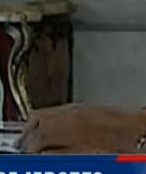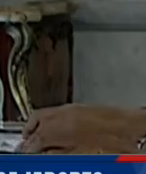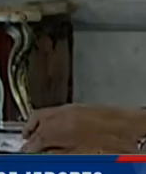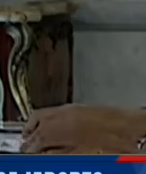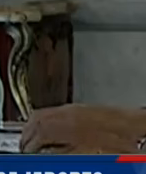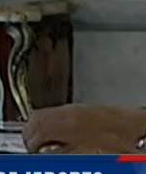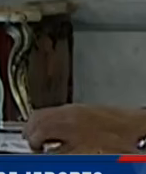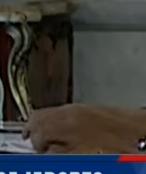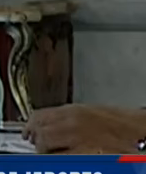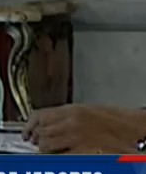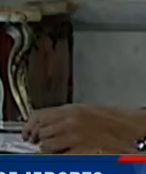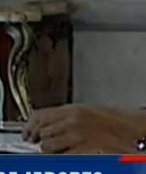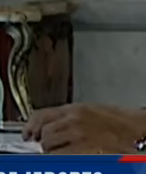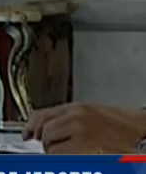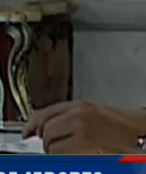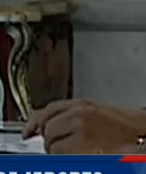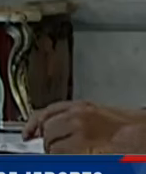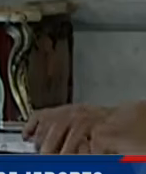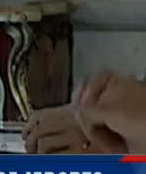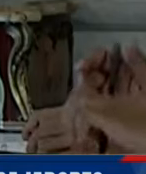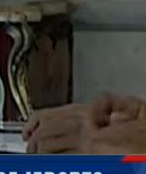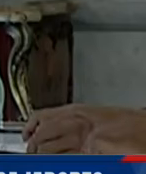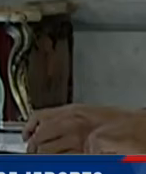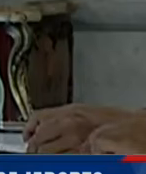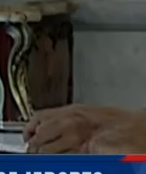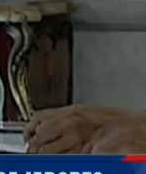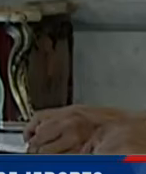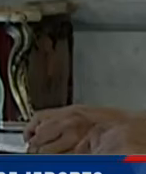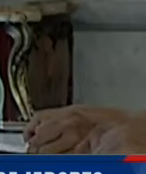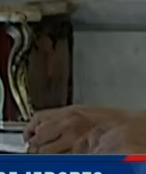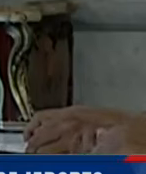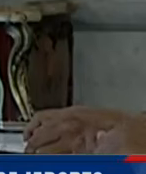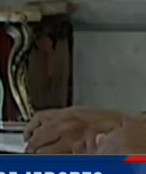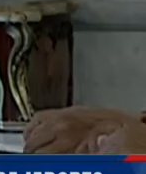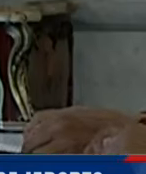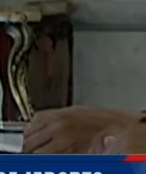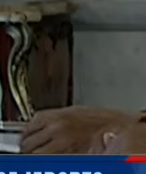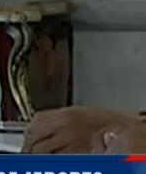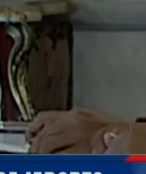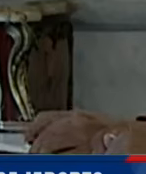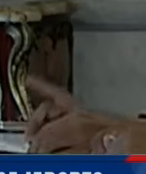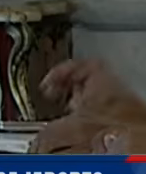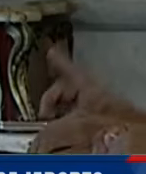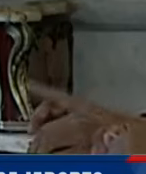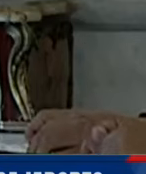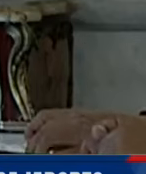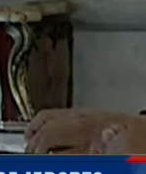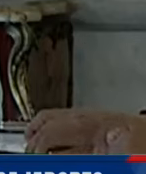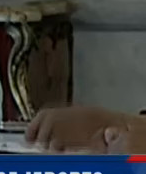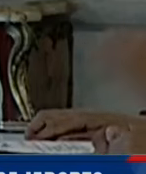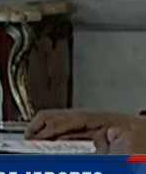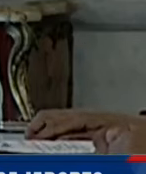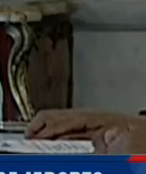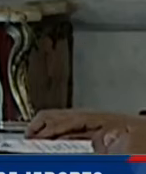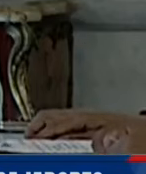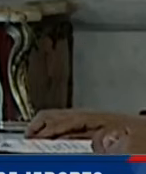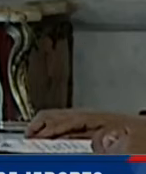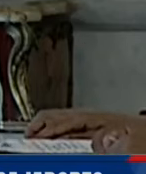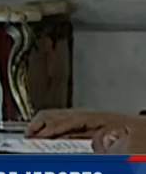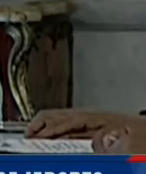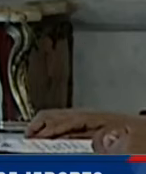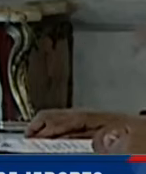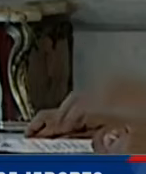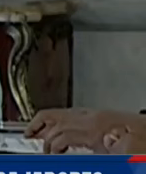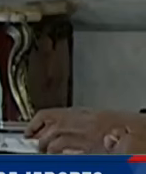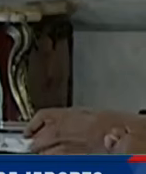de agosto 2024, día bendito, perdón, hoy 23 de